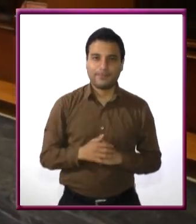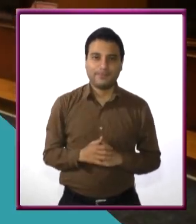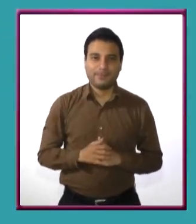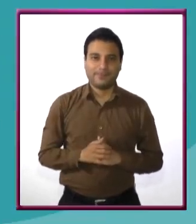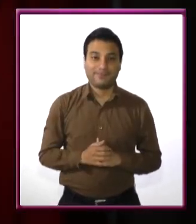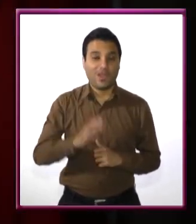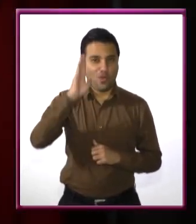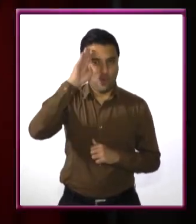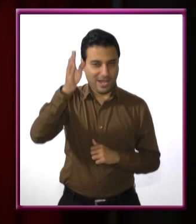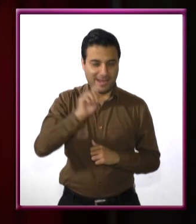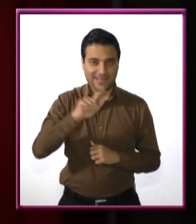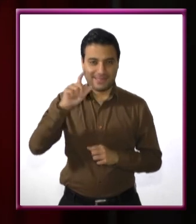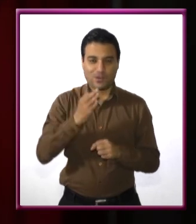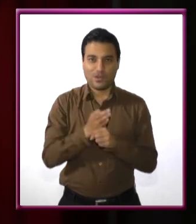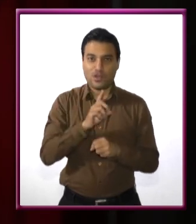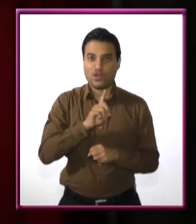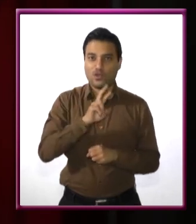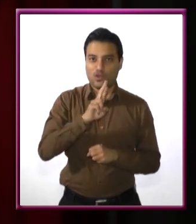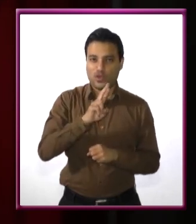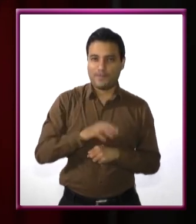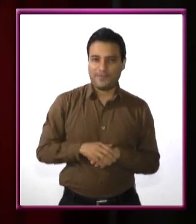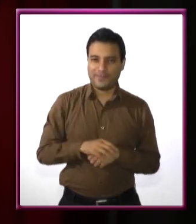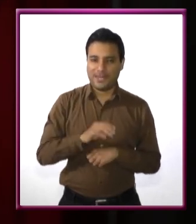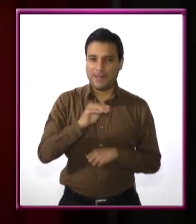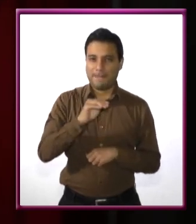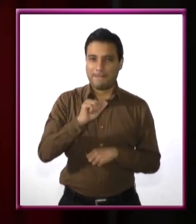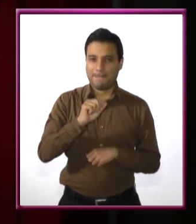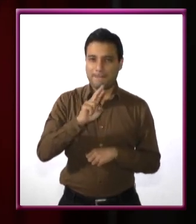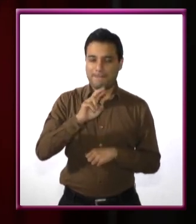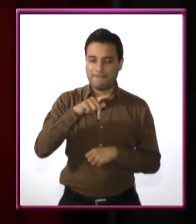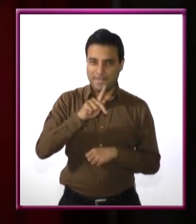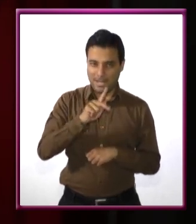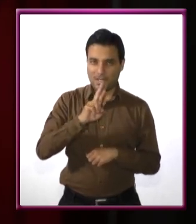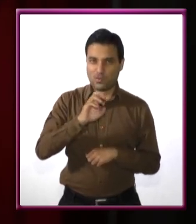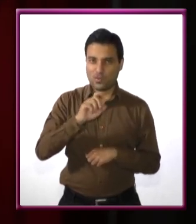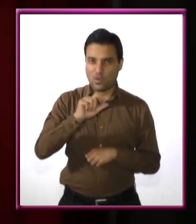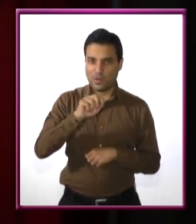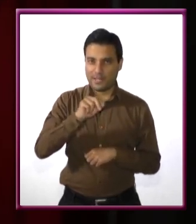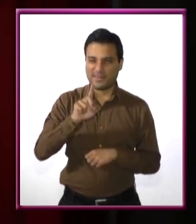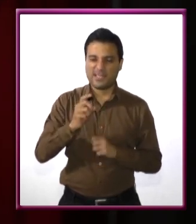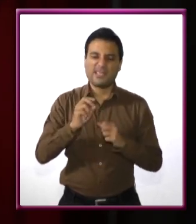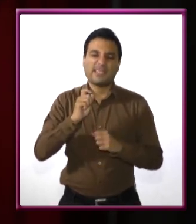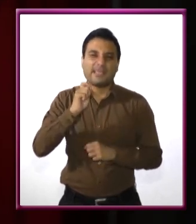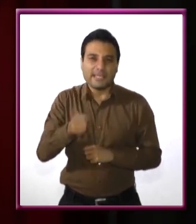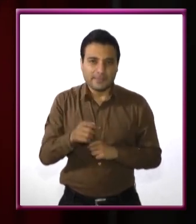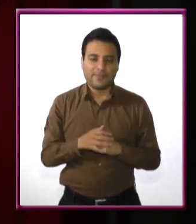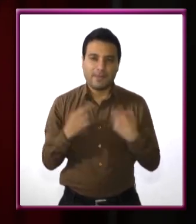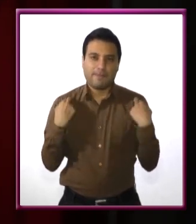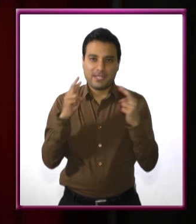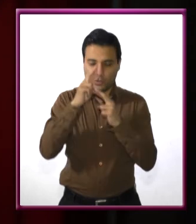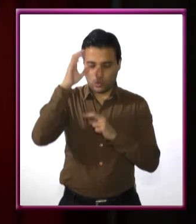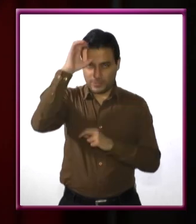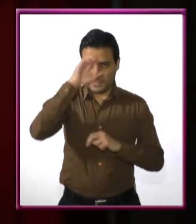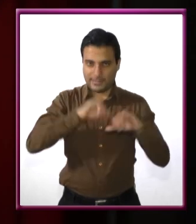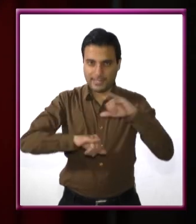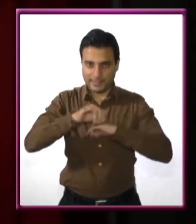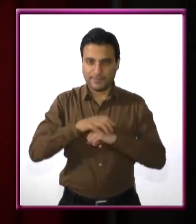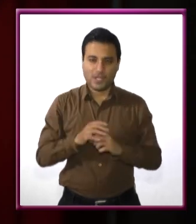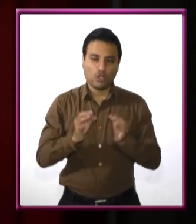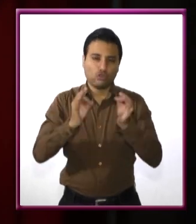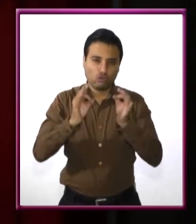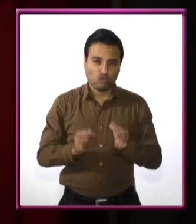entrevista. Hola, ¿qué tal? Estamos con el doctor Mark Jiménez Roland, quien es filósofo de ciencia y es profesor en la Universidad